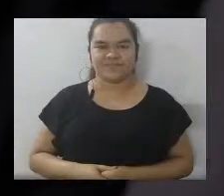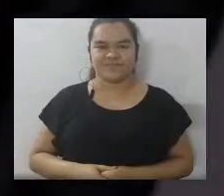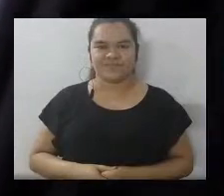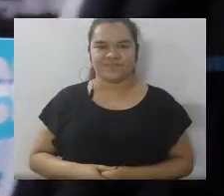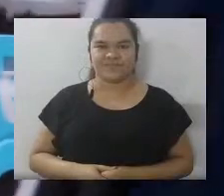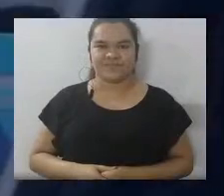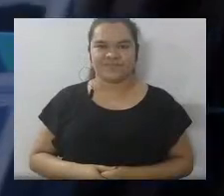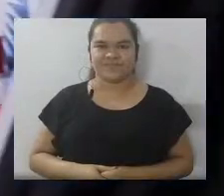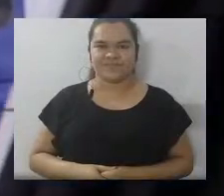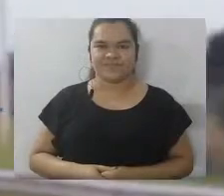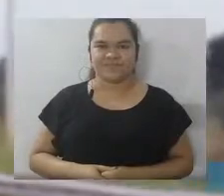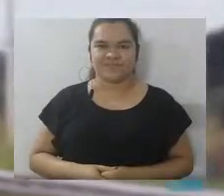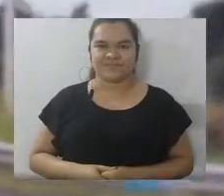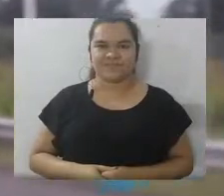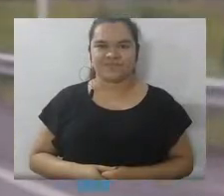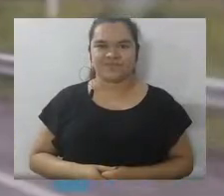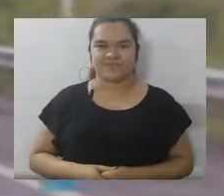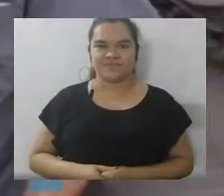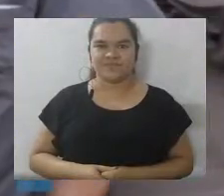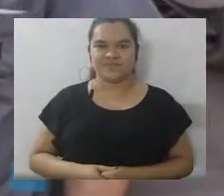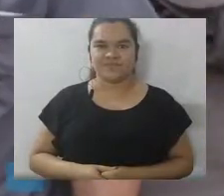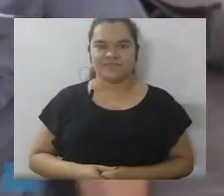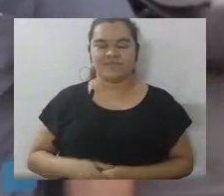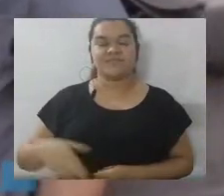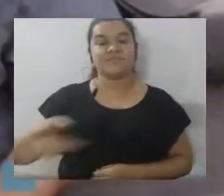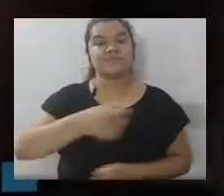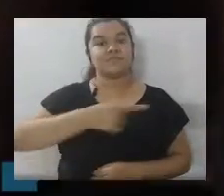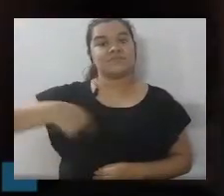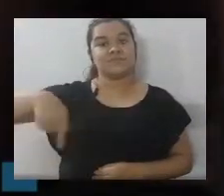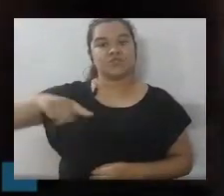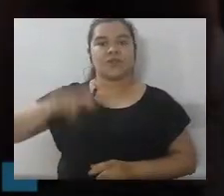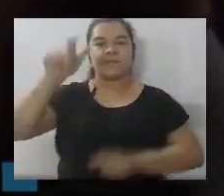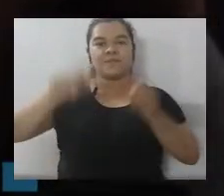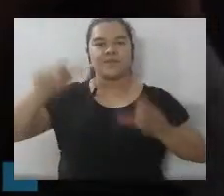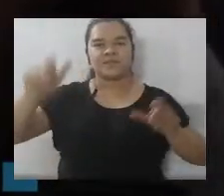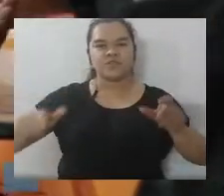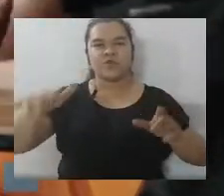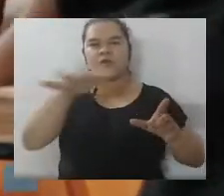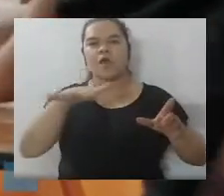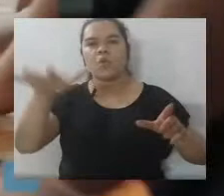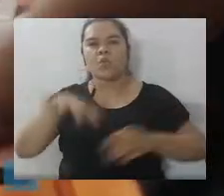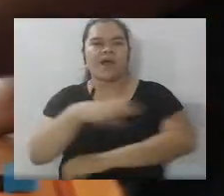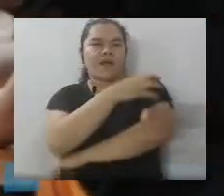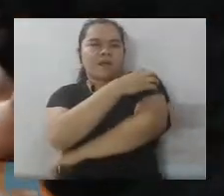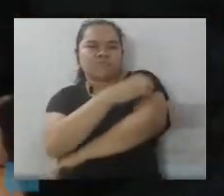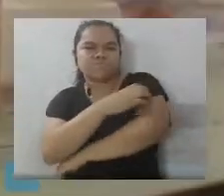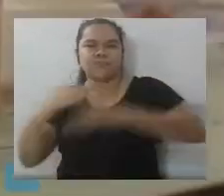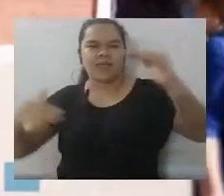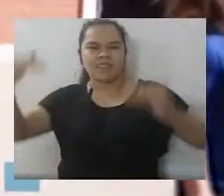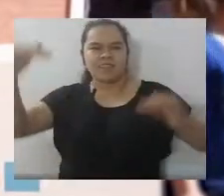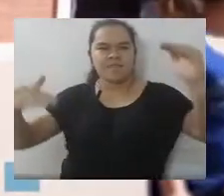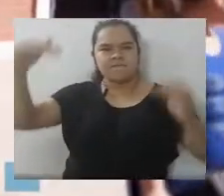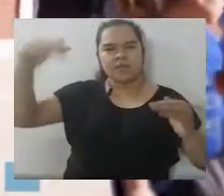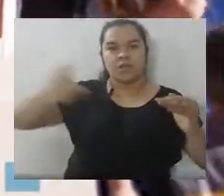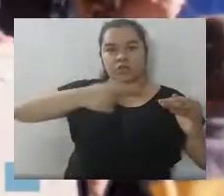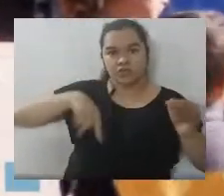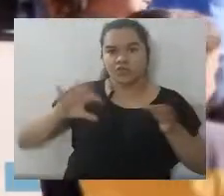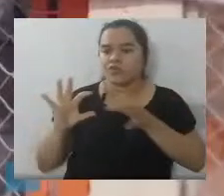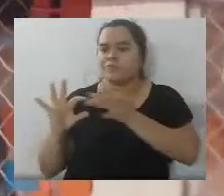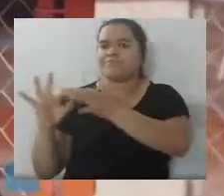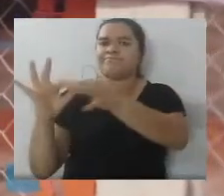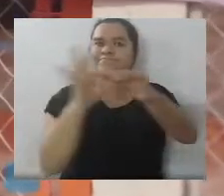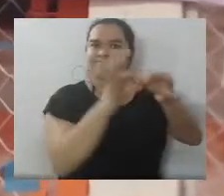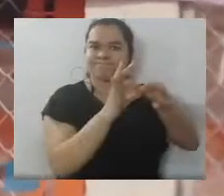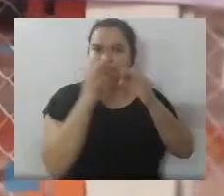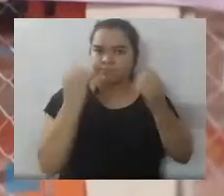Nos vinculamos con las desigualdades sociales presentes en el territorio a través del programa extensionista Una en el Medio. Estamos presentes